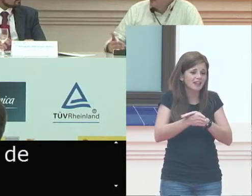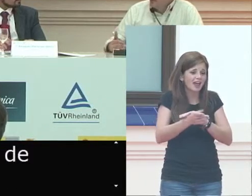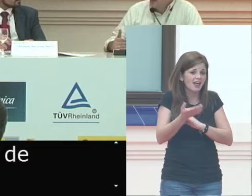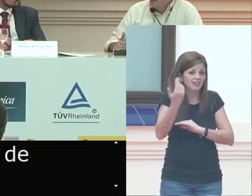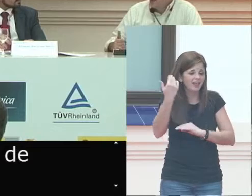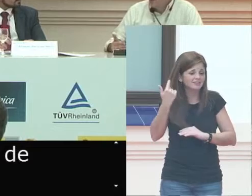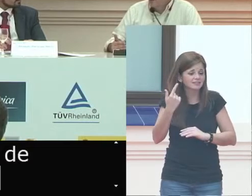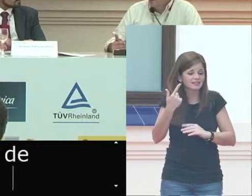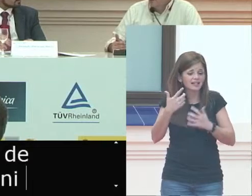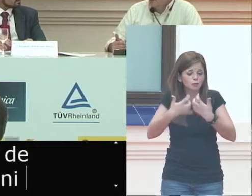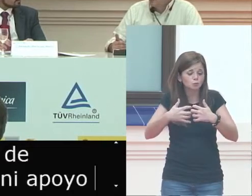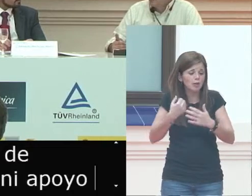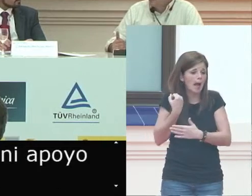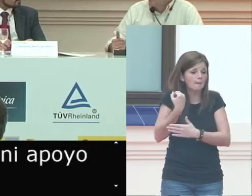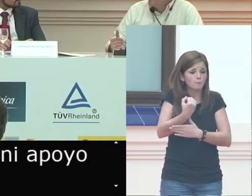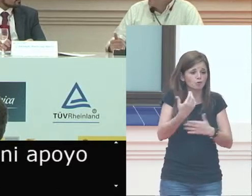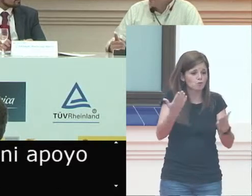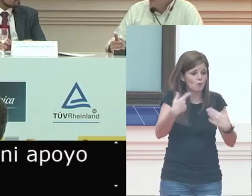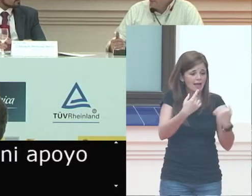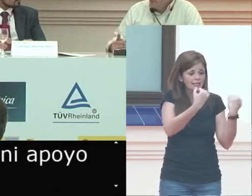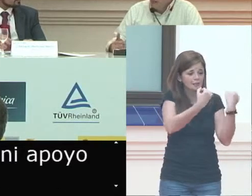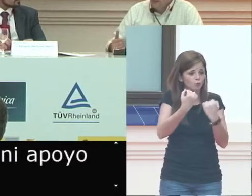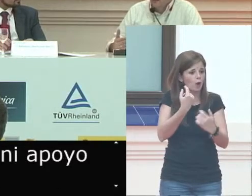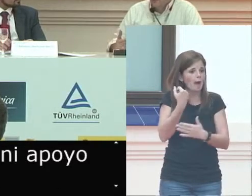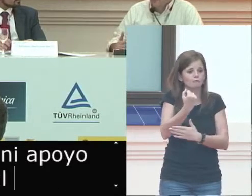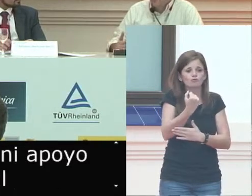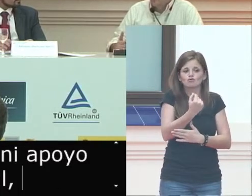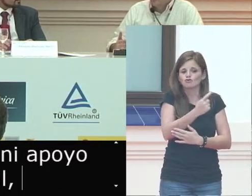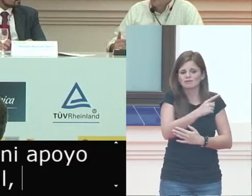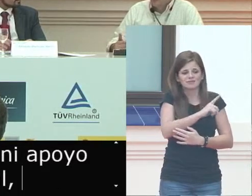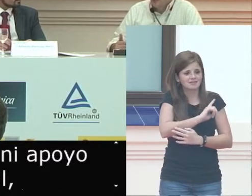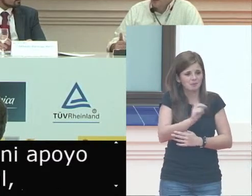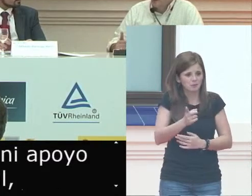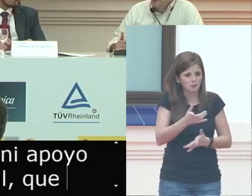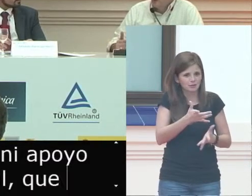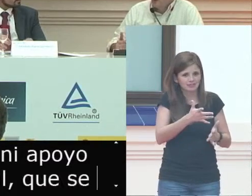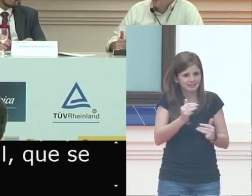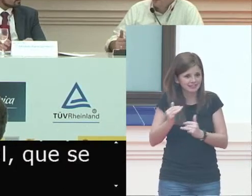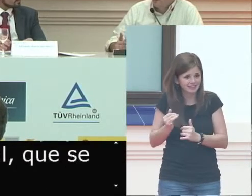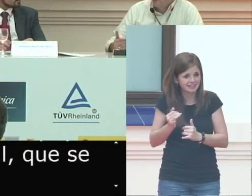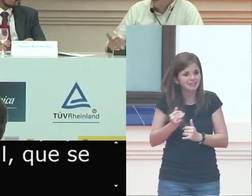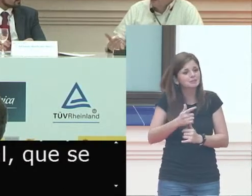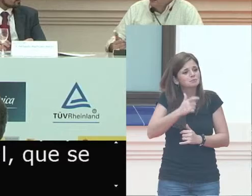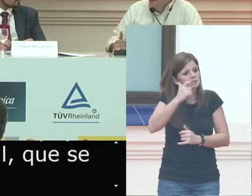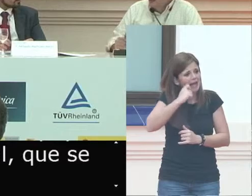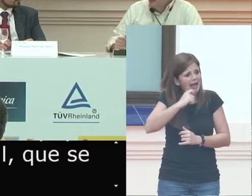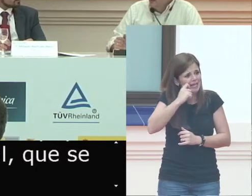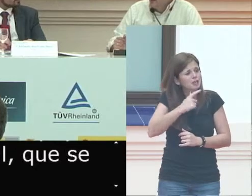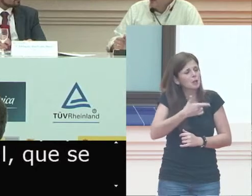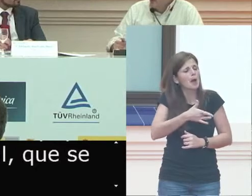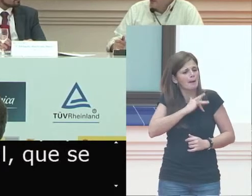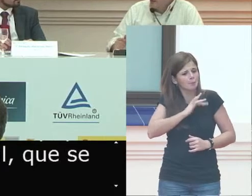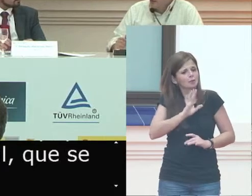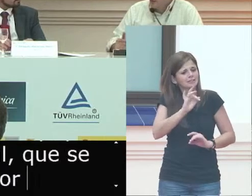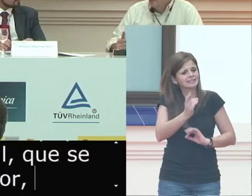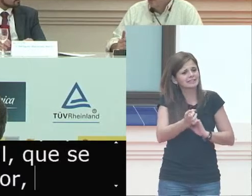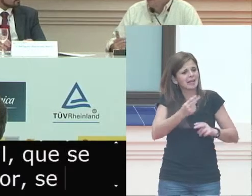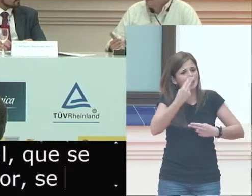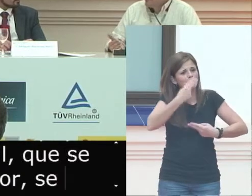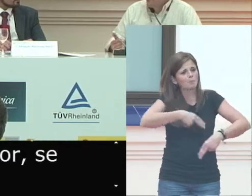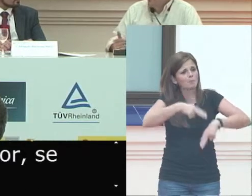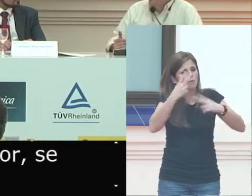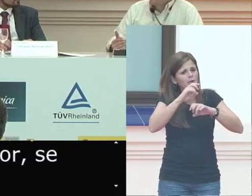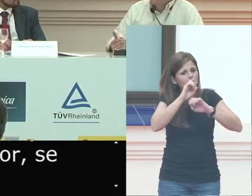apoyo de la industria ni apoyo institucional, que se hacían con mucho cariño y mucho amor, se publicaban y nadie nos hacía ni